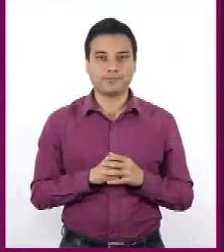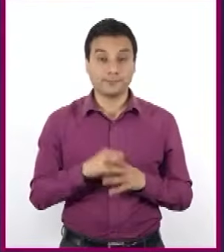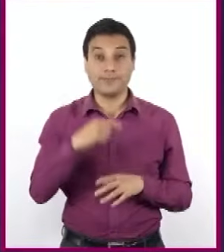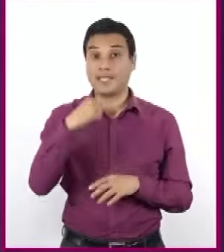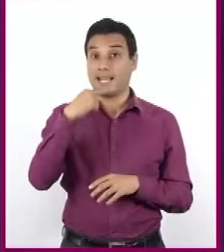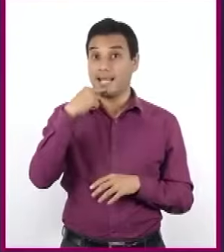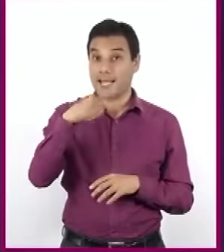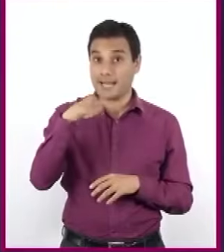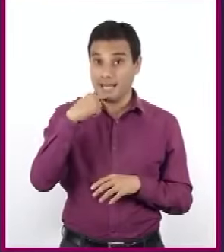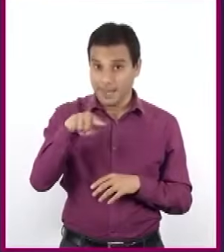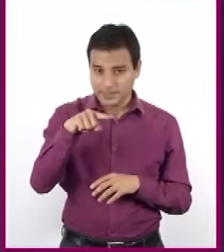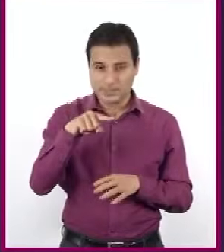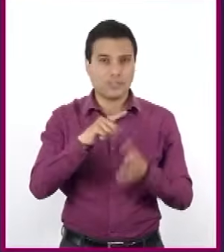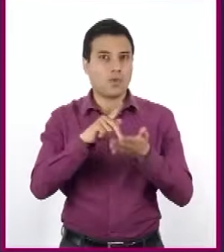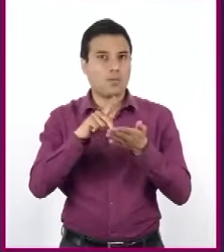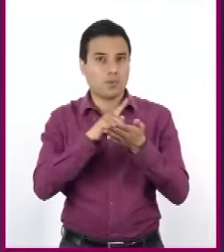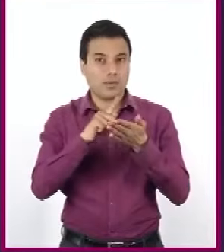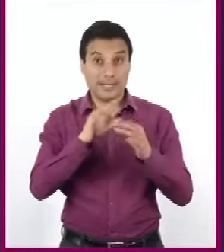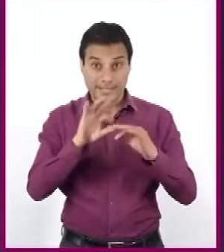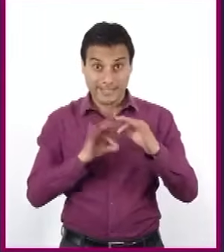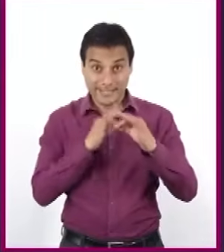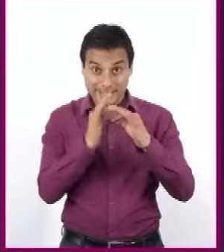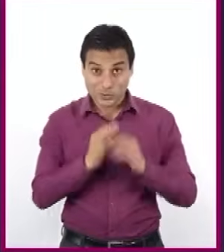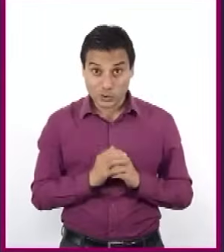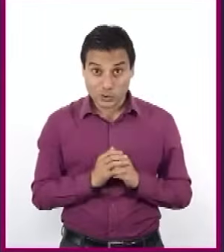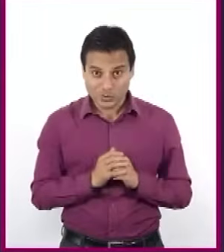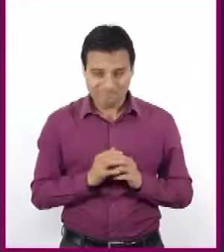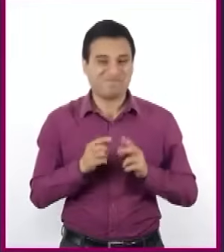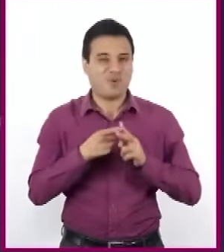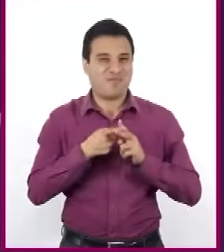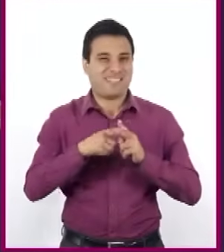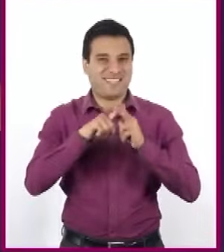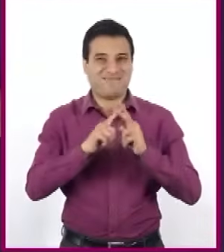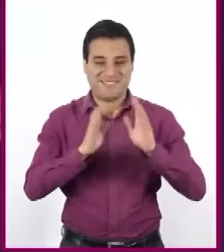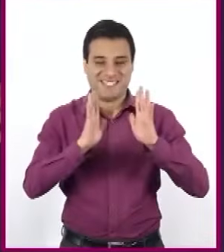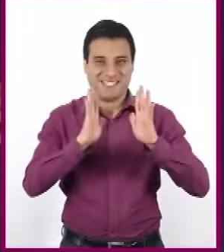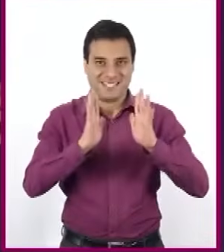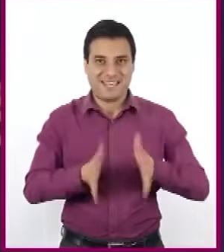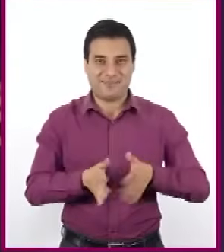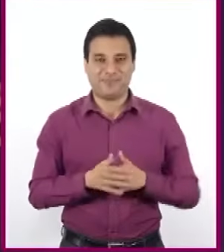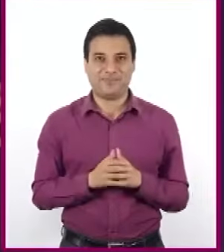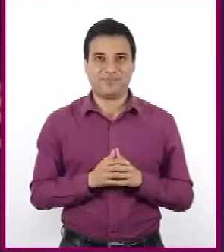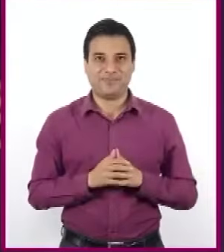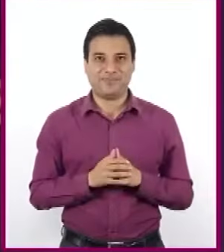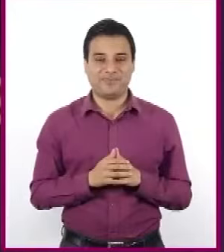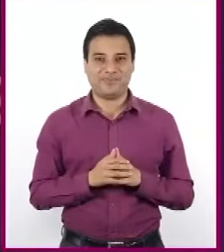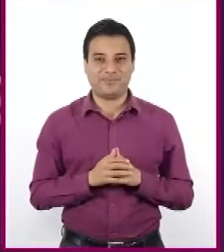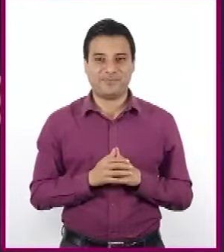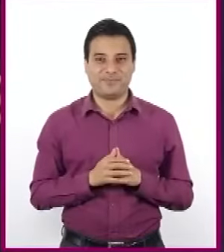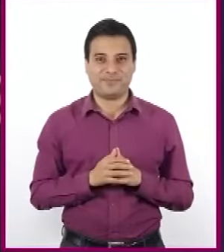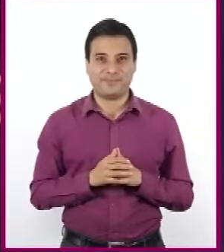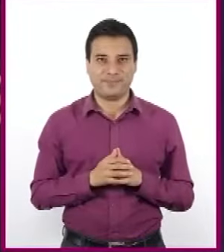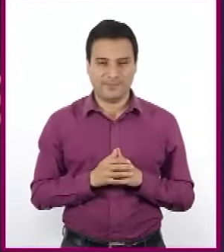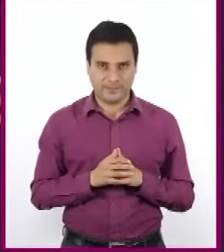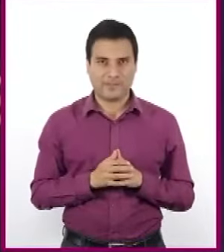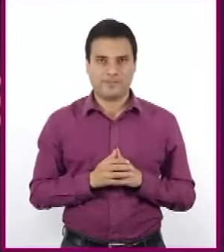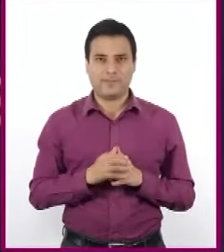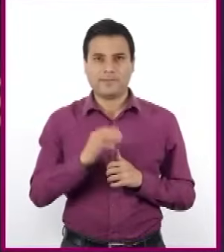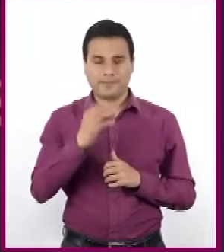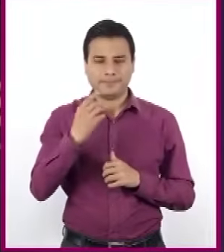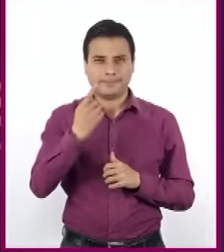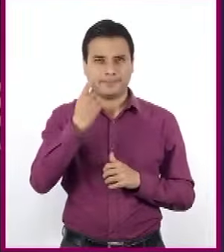Lápices y bolígrafos. ¿Listos? ¡Vamos a comenzar! ¿Cuánto creen que sea la masa de un grano de